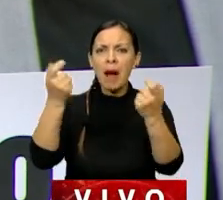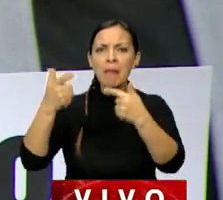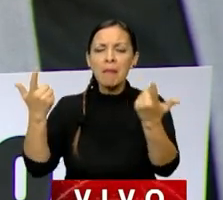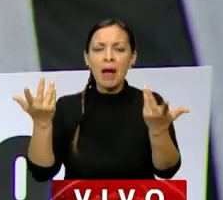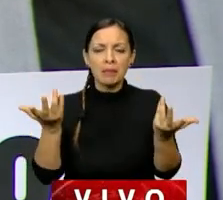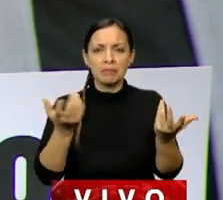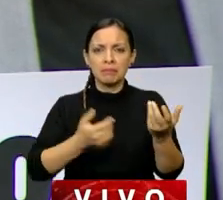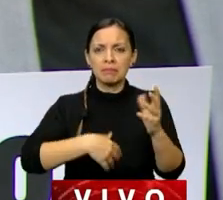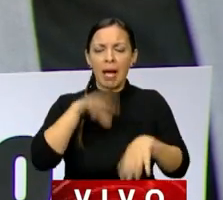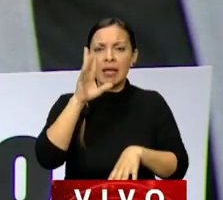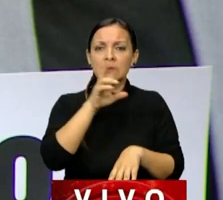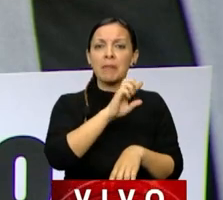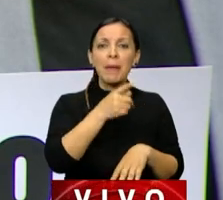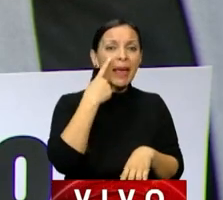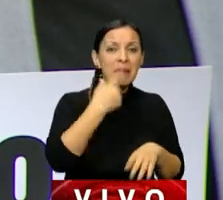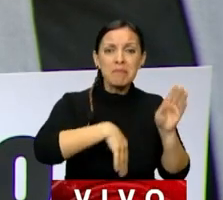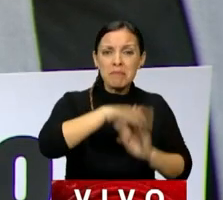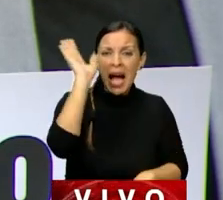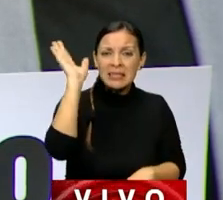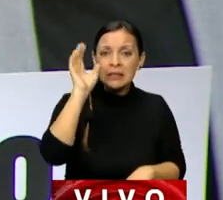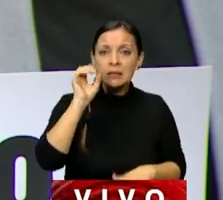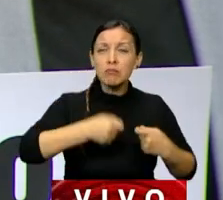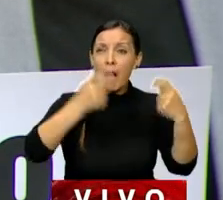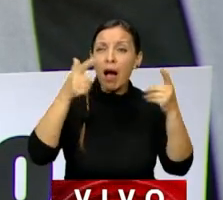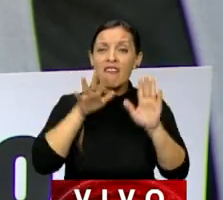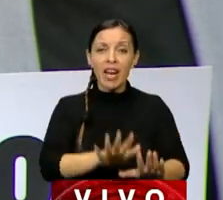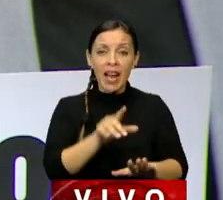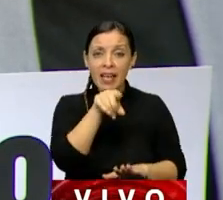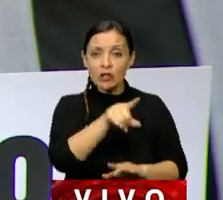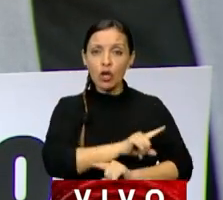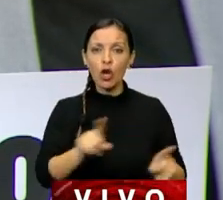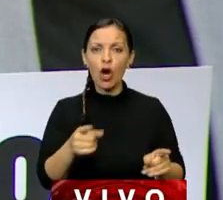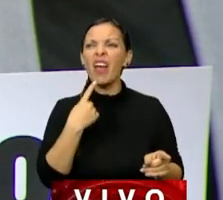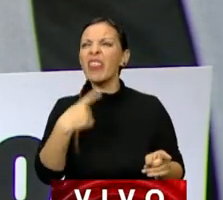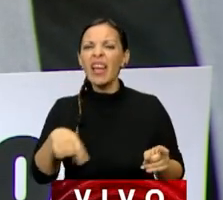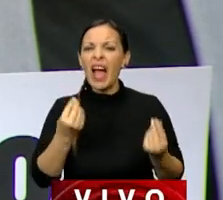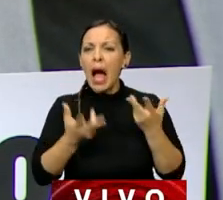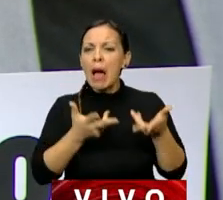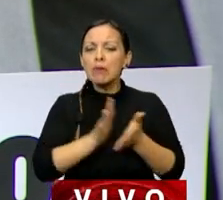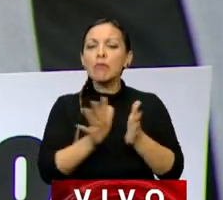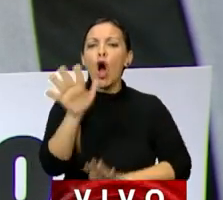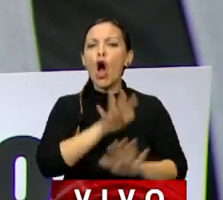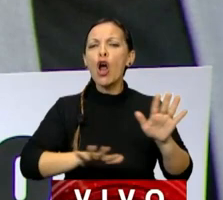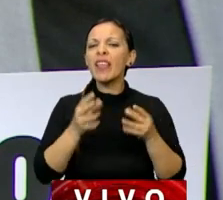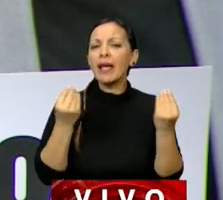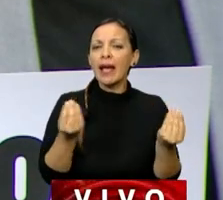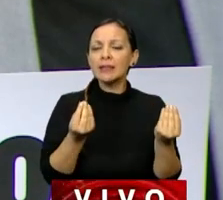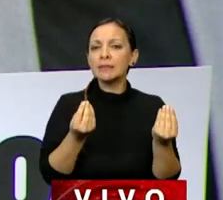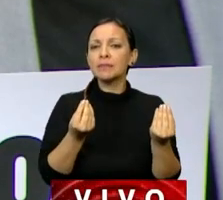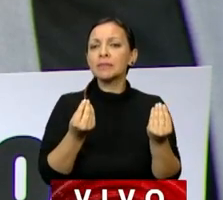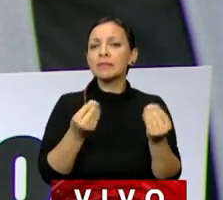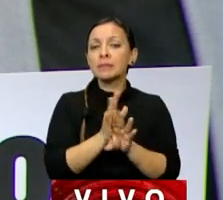del país más que un PBI entero. No, el orden se refiere a poner en caja a los